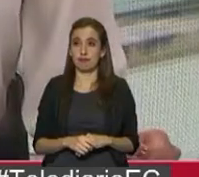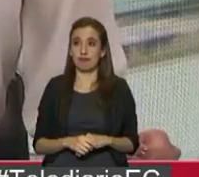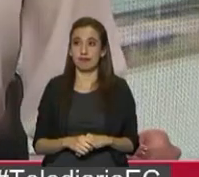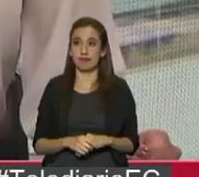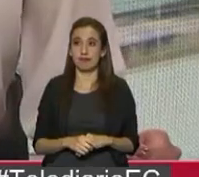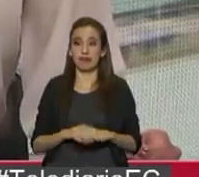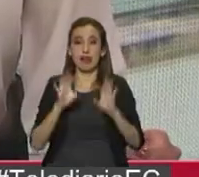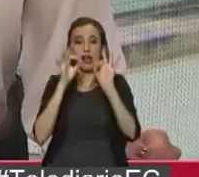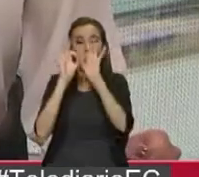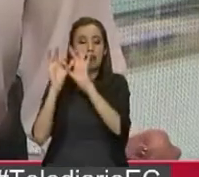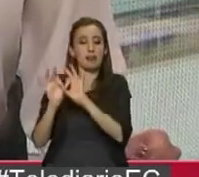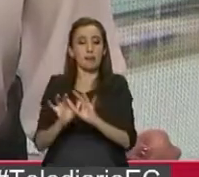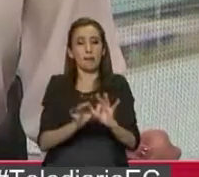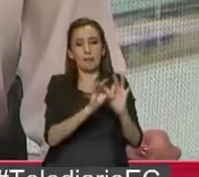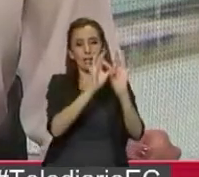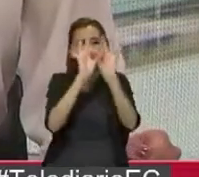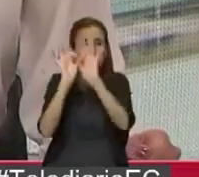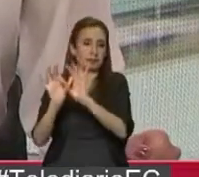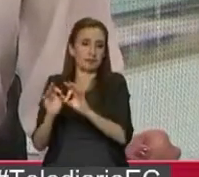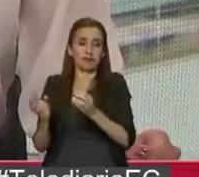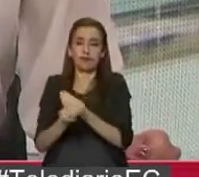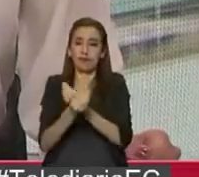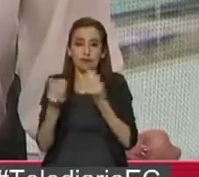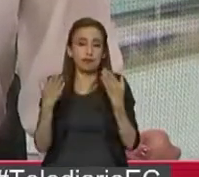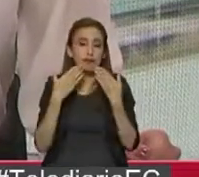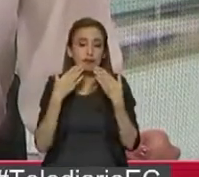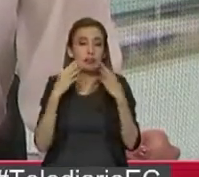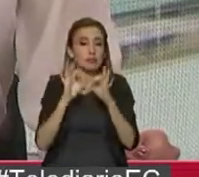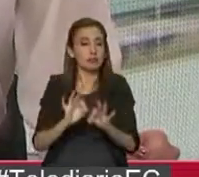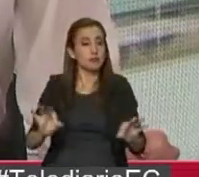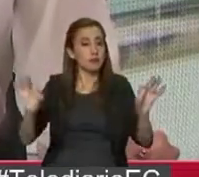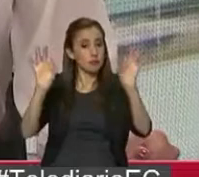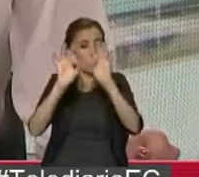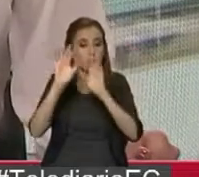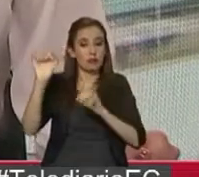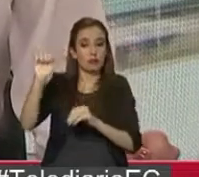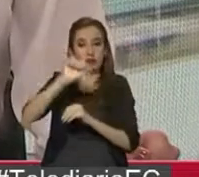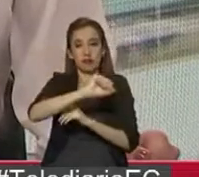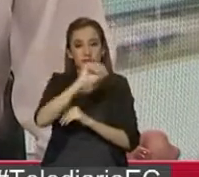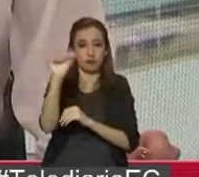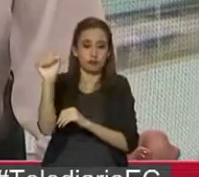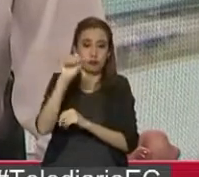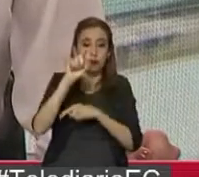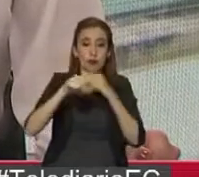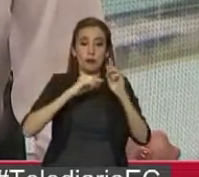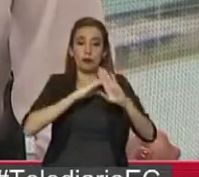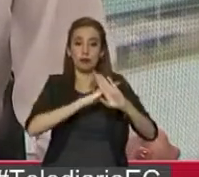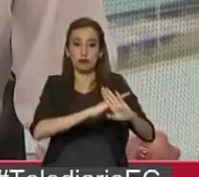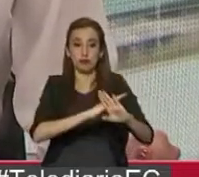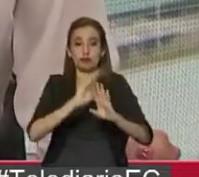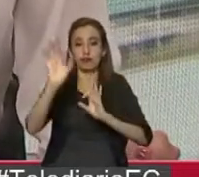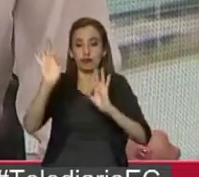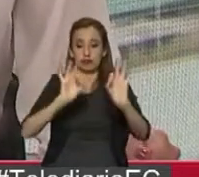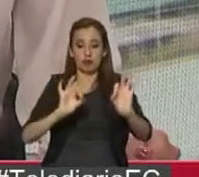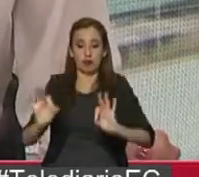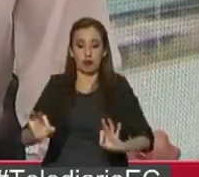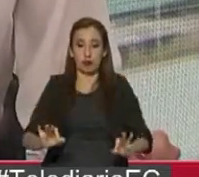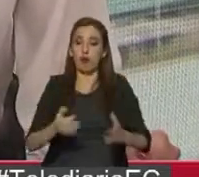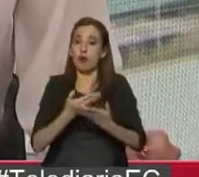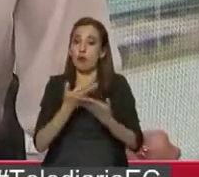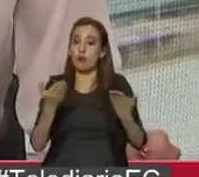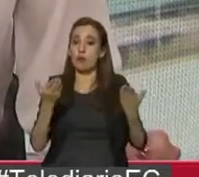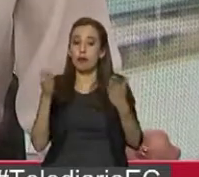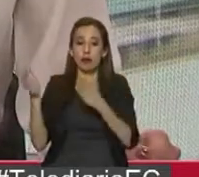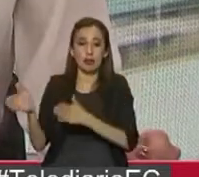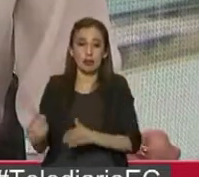La limpieza de los espacios que manipulamos en el vehículo es muy importante para evitar la propagación del COVID-19. Durante la cuarentena es